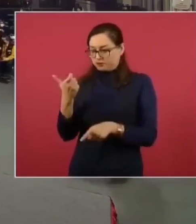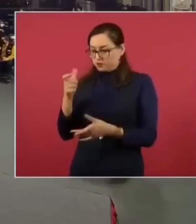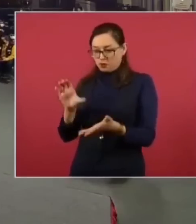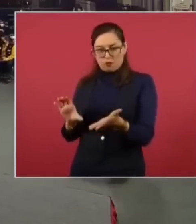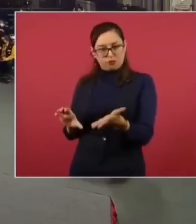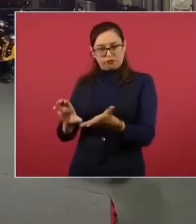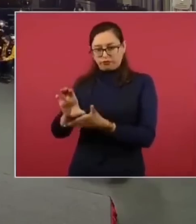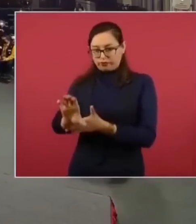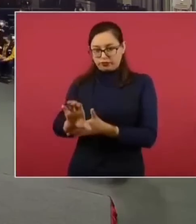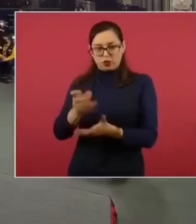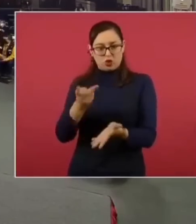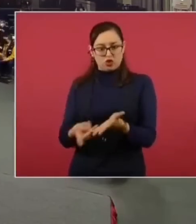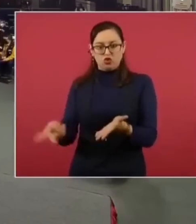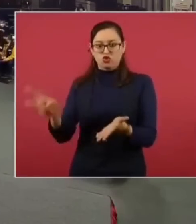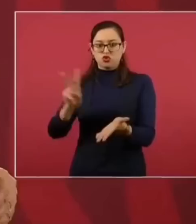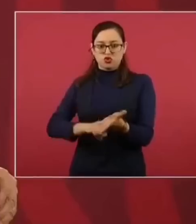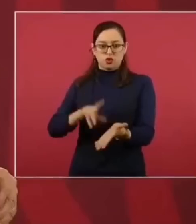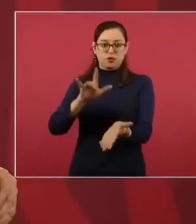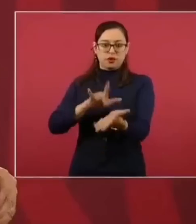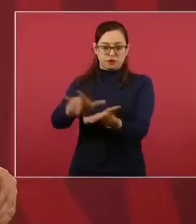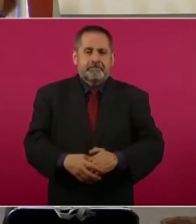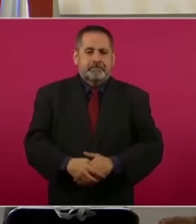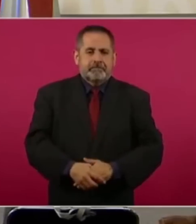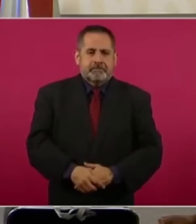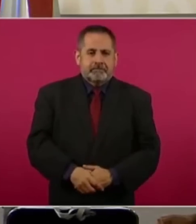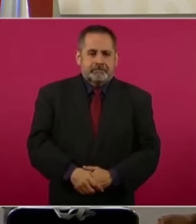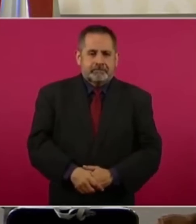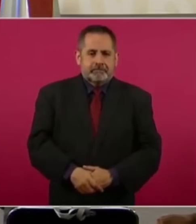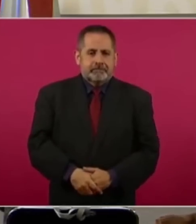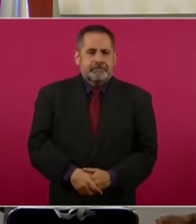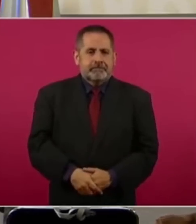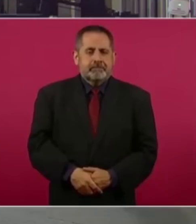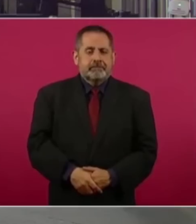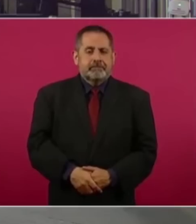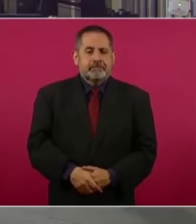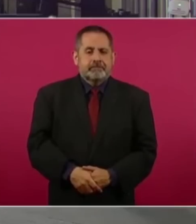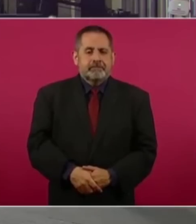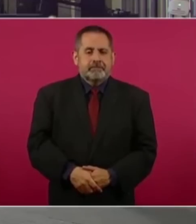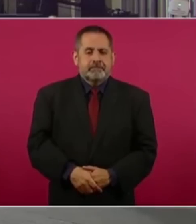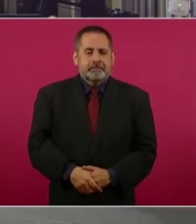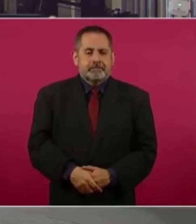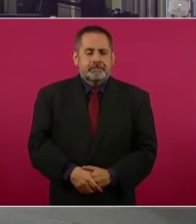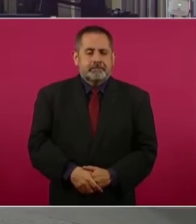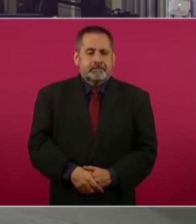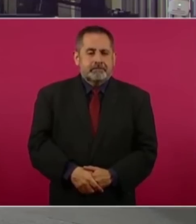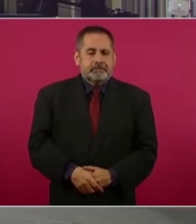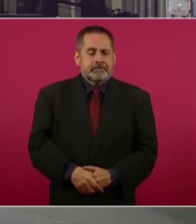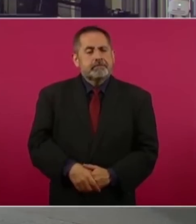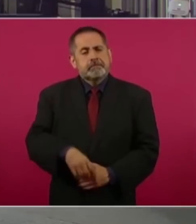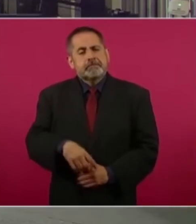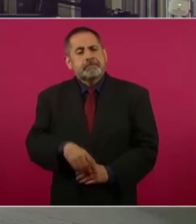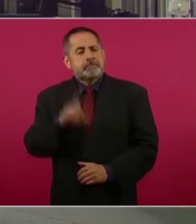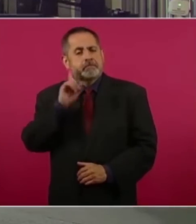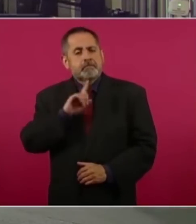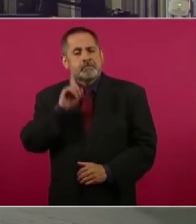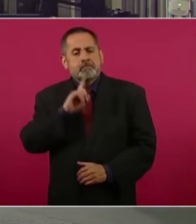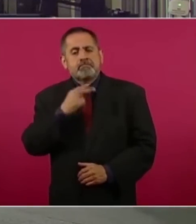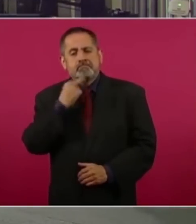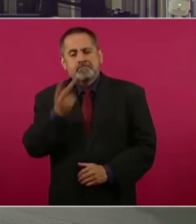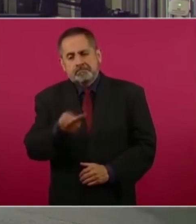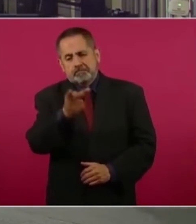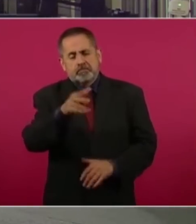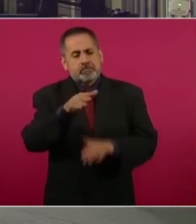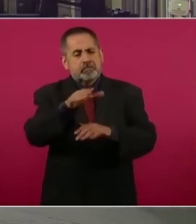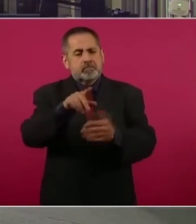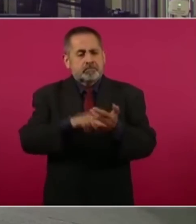Estaba en una gira, pero estoy pendiente. Preguntarle sobre, ya nada más sobre el tema de Caro Quintero. ¿Usted está de